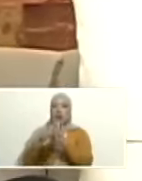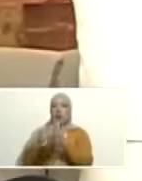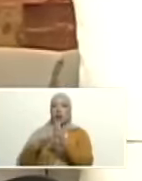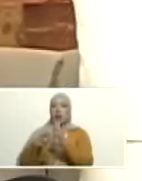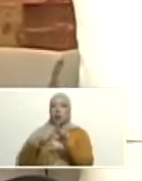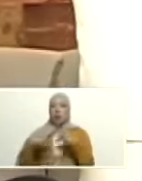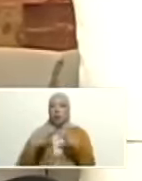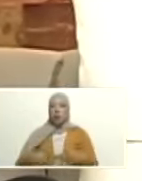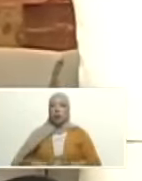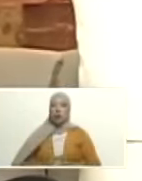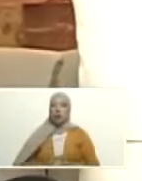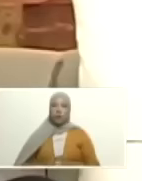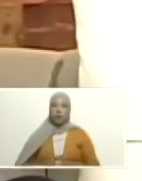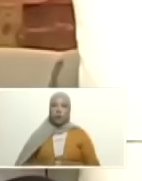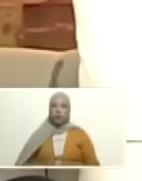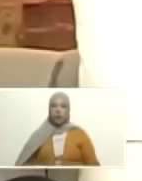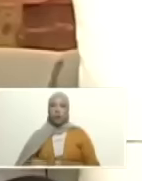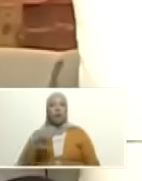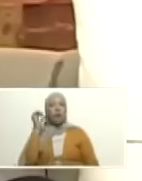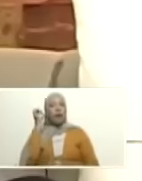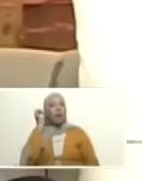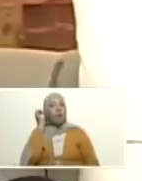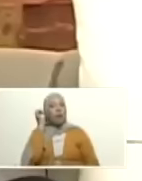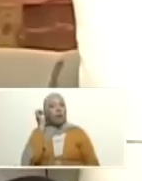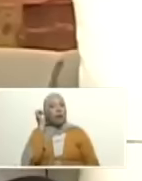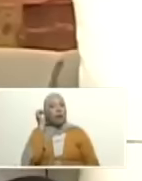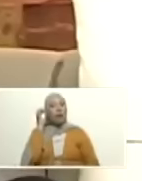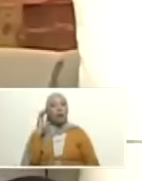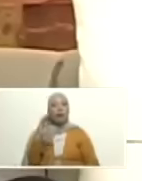humanos, Camila Desap.